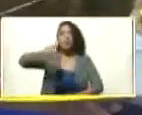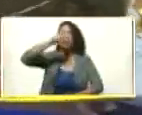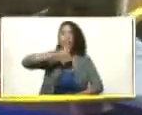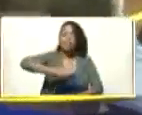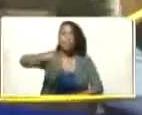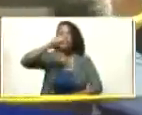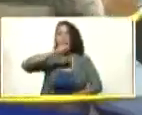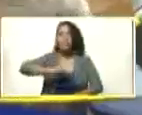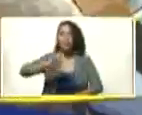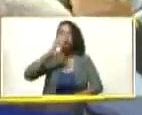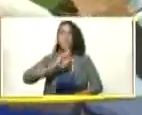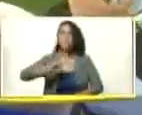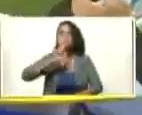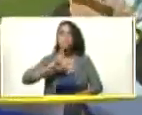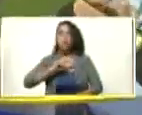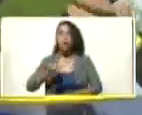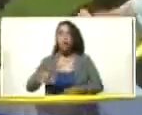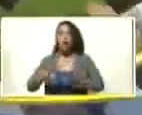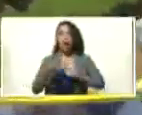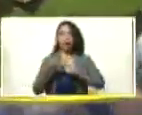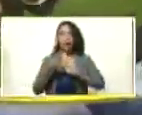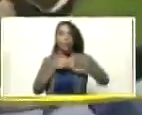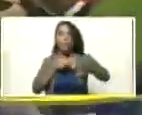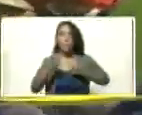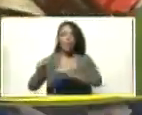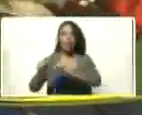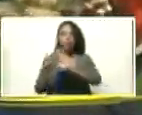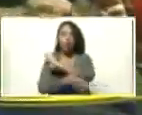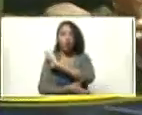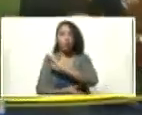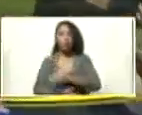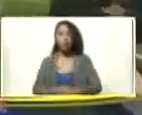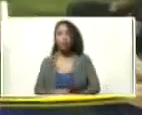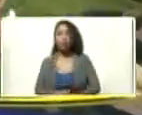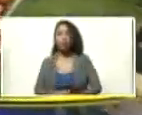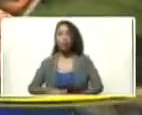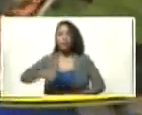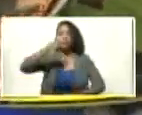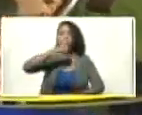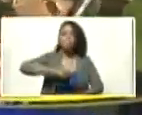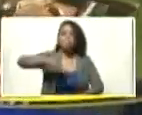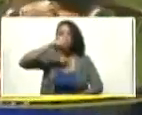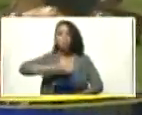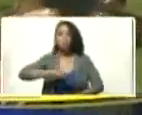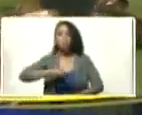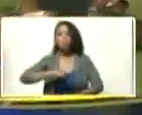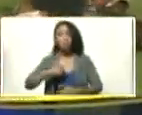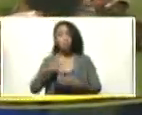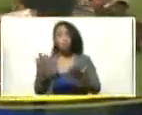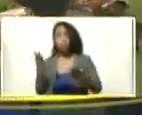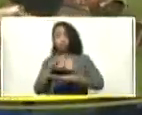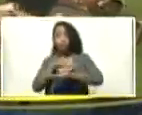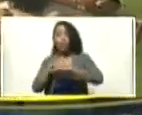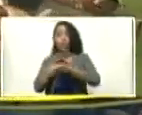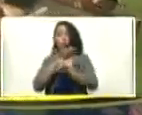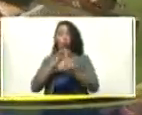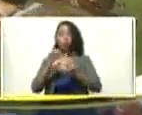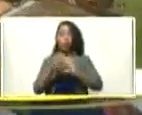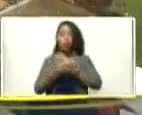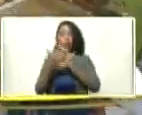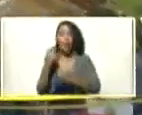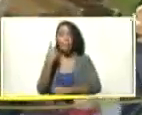resistencia anticolonial, antiimperial. La resistencia, Ernesto. ¿Qué te parece esa